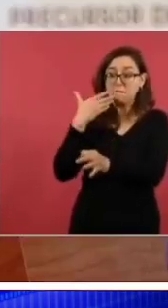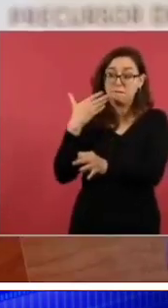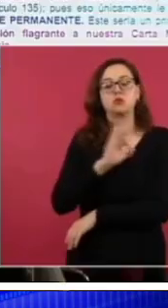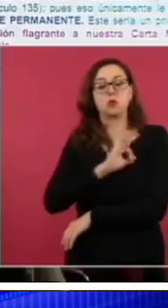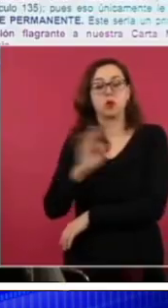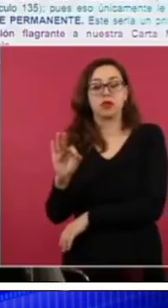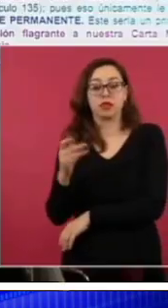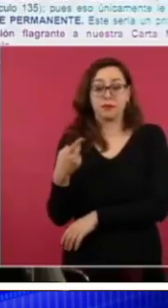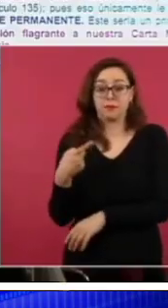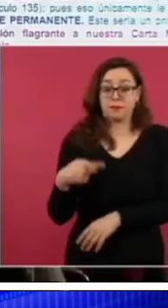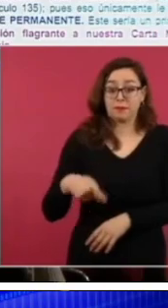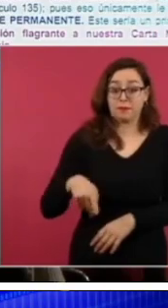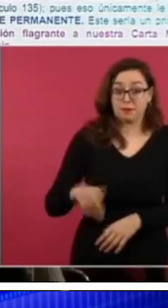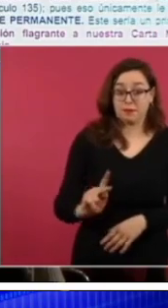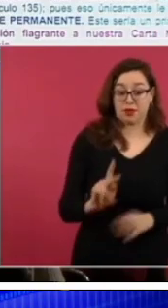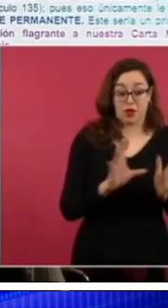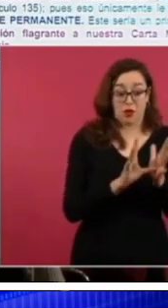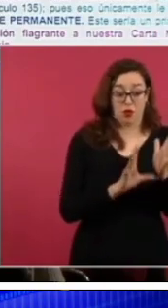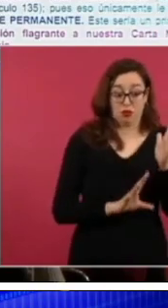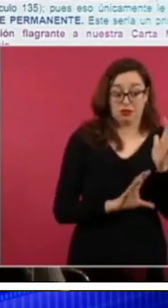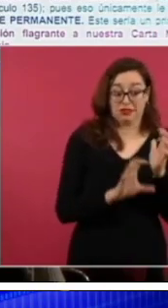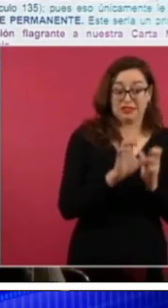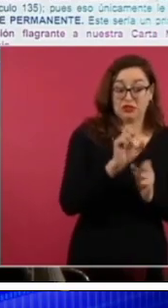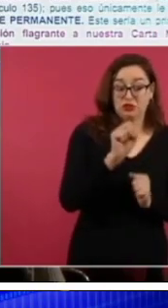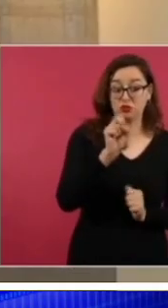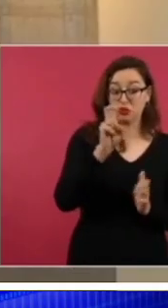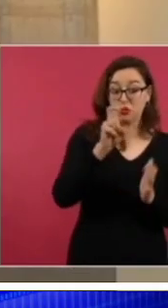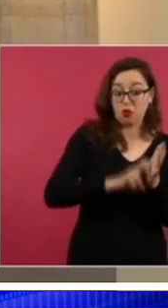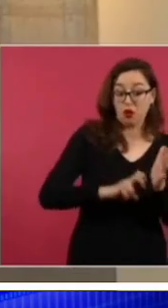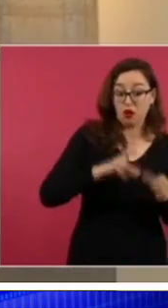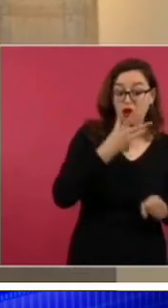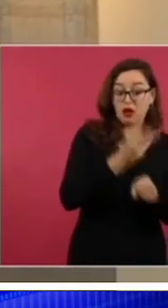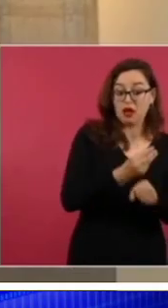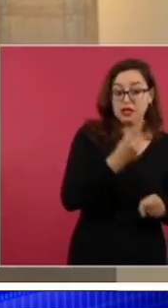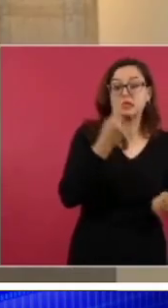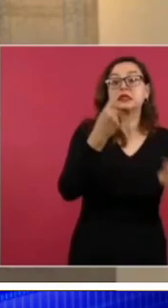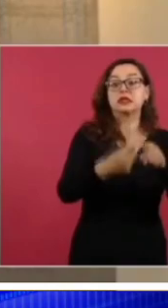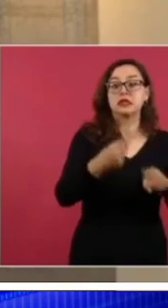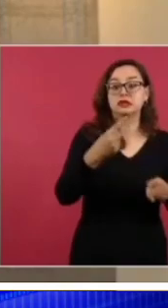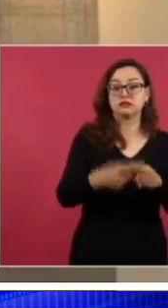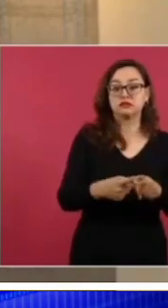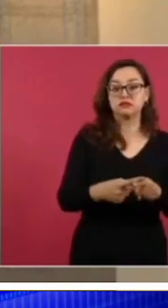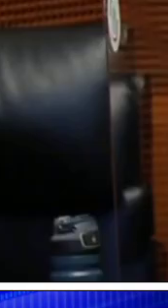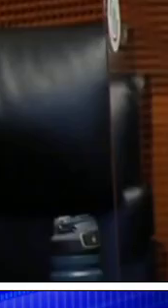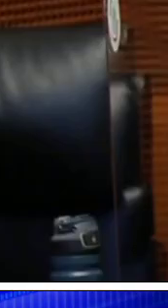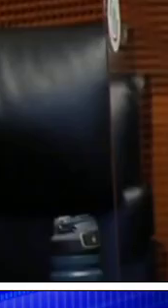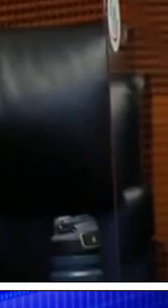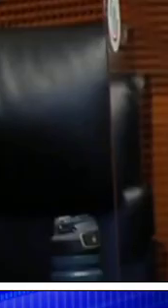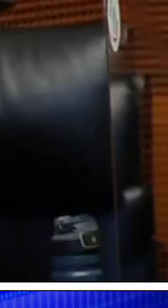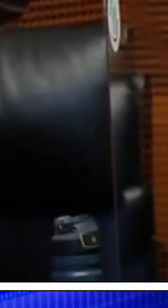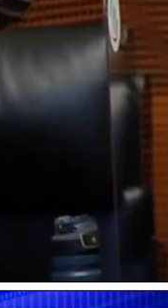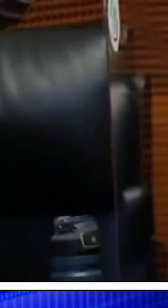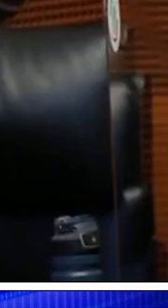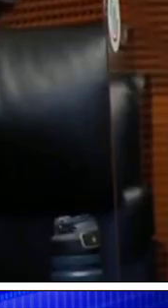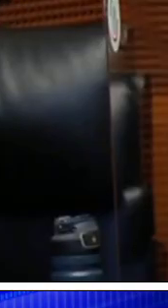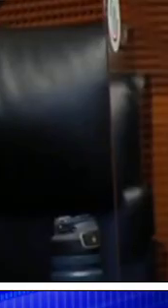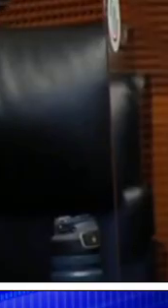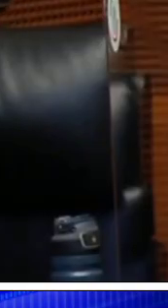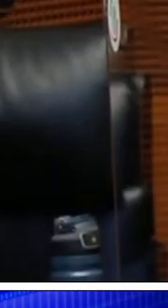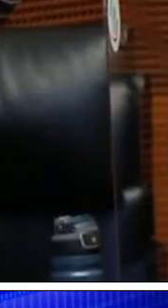pidió a ellos a los duros digamos de morena a los que están en contra de ricado moral que no apoyaran